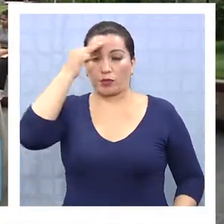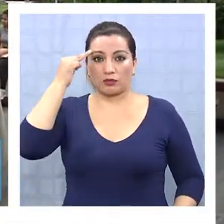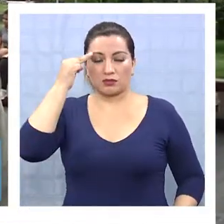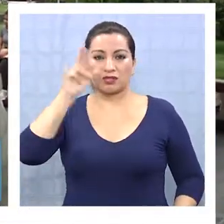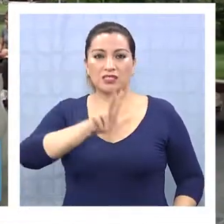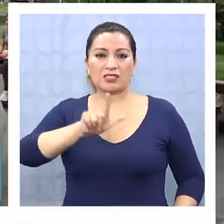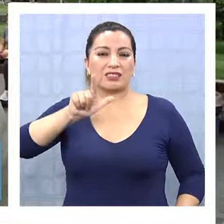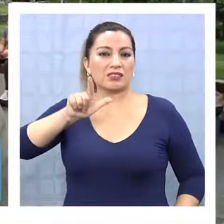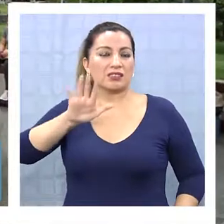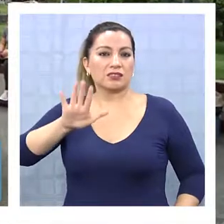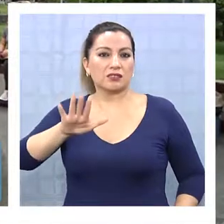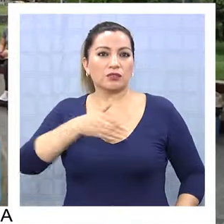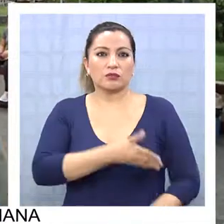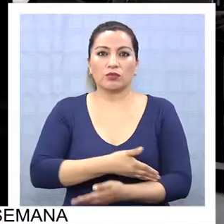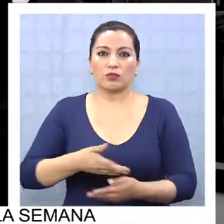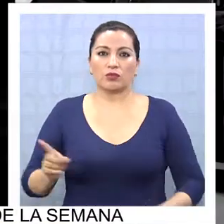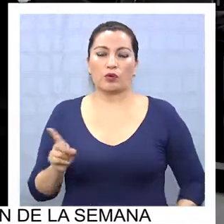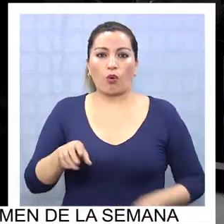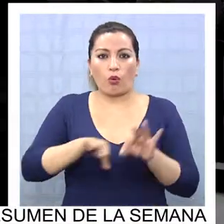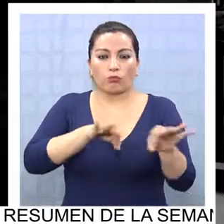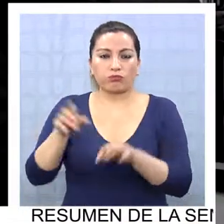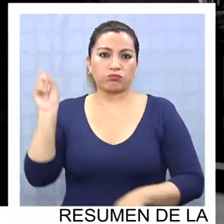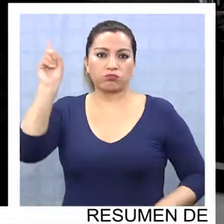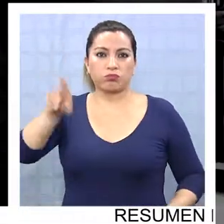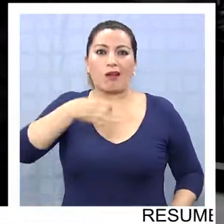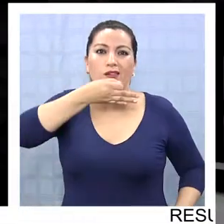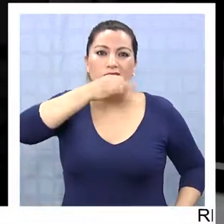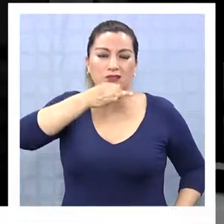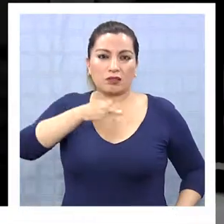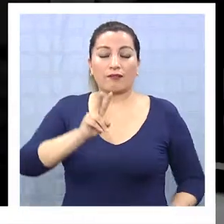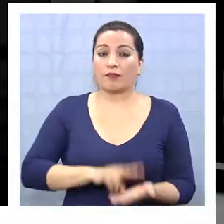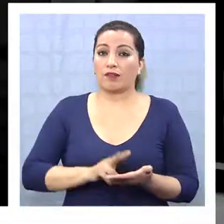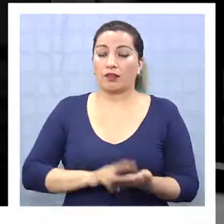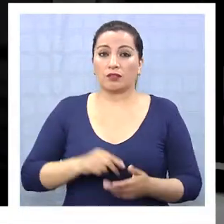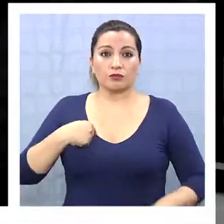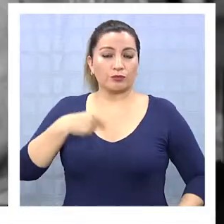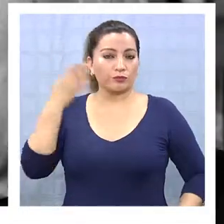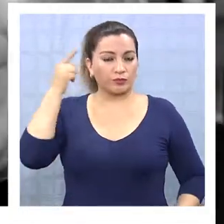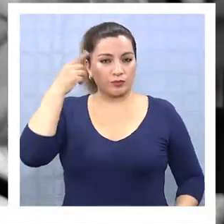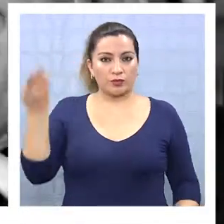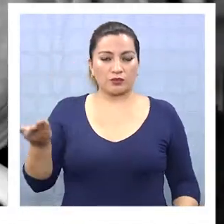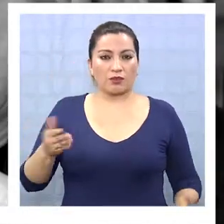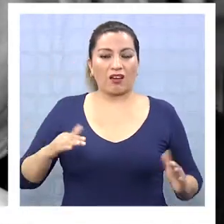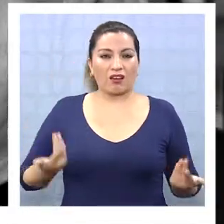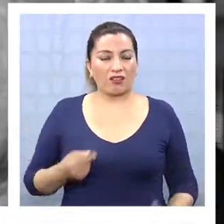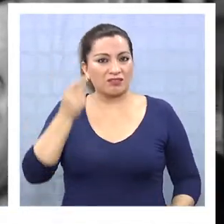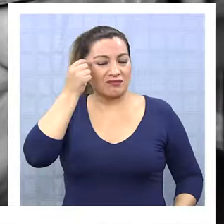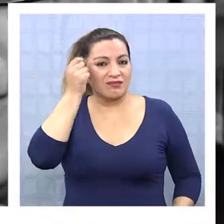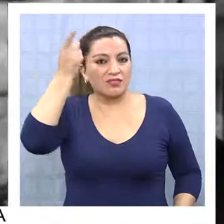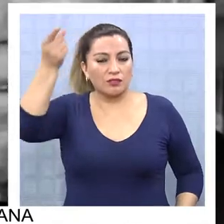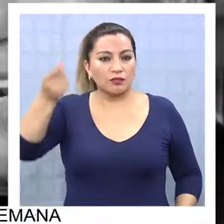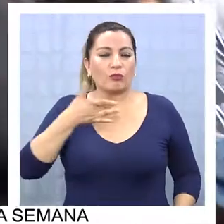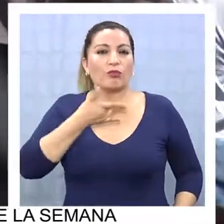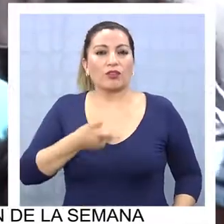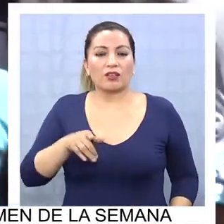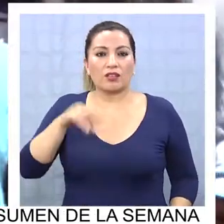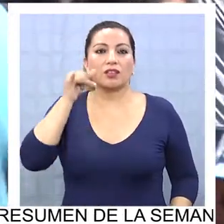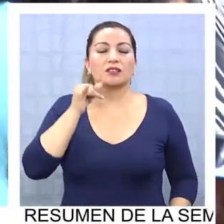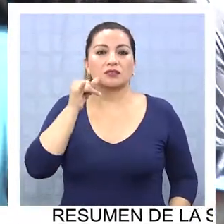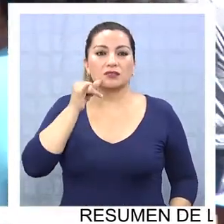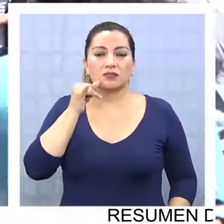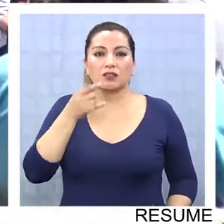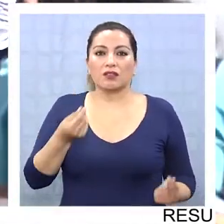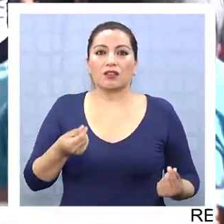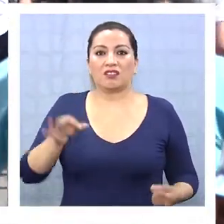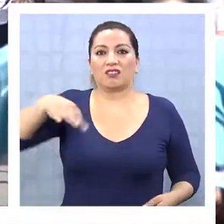75 millones de pesos, de traer un arquitecto a la ciudad de Iquique a dar una charla. Y la verdad es que a mí me parece, y ahora me cuadran muchas cosas, de por qué la